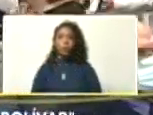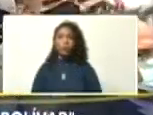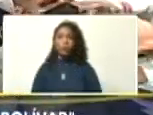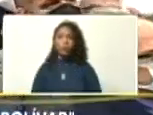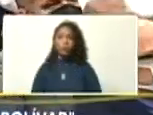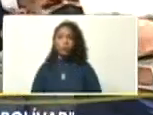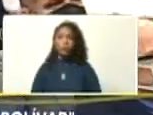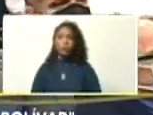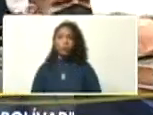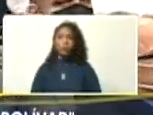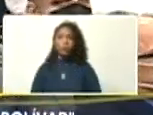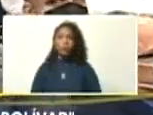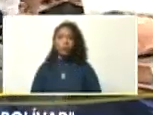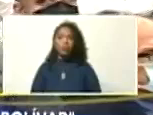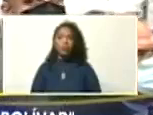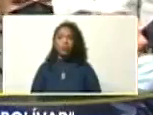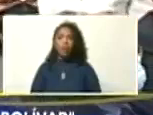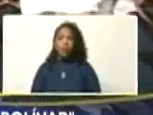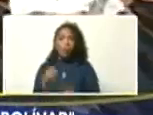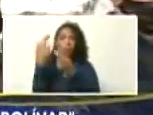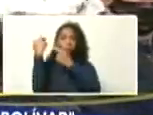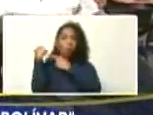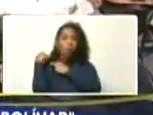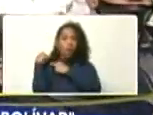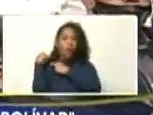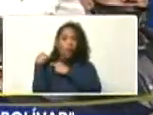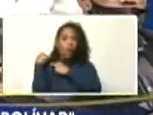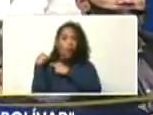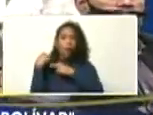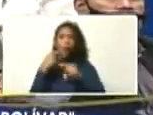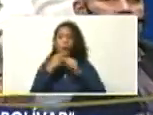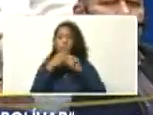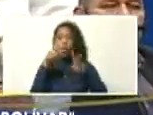Wendy Medrano, responsable de multimedia